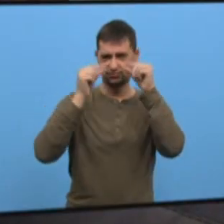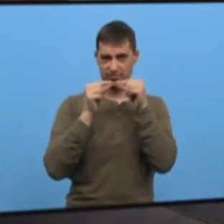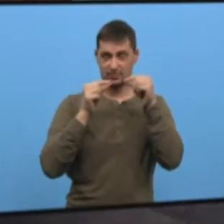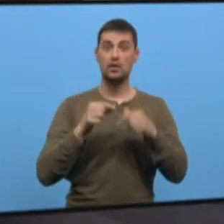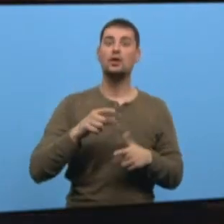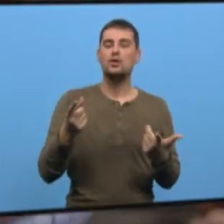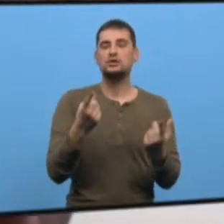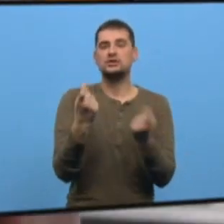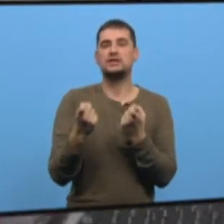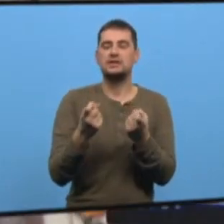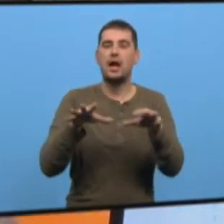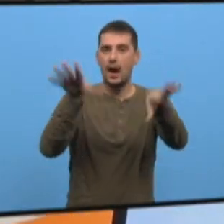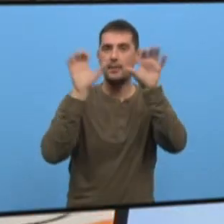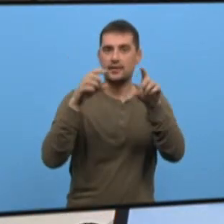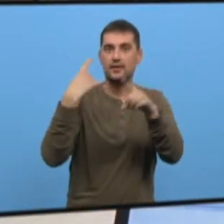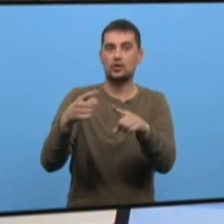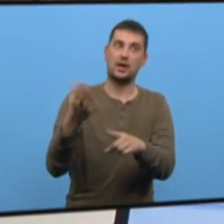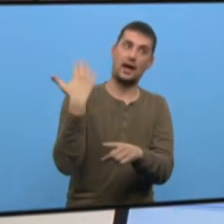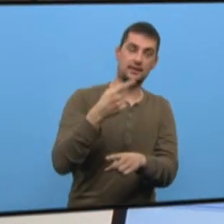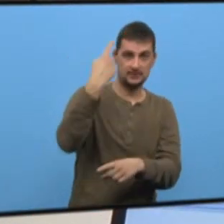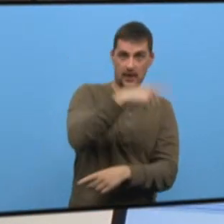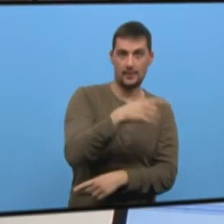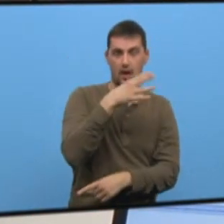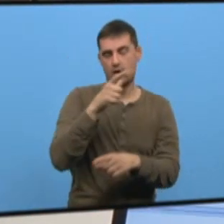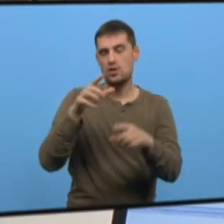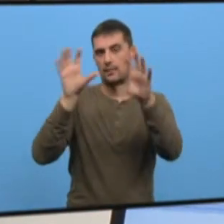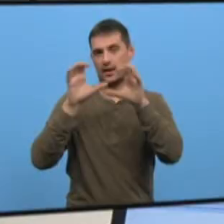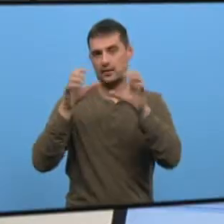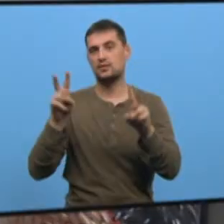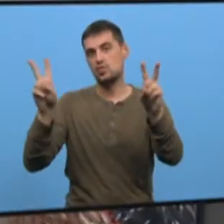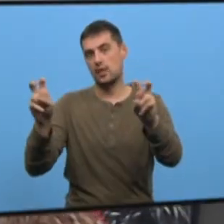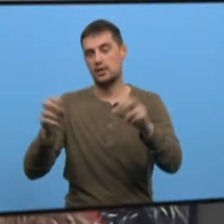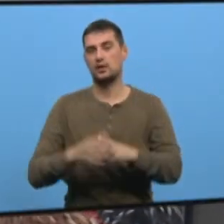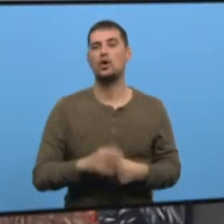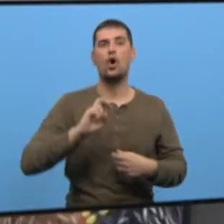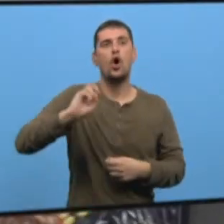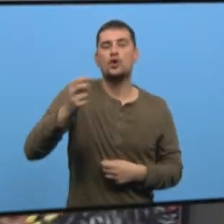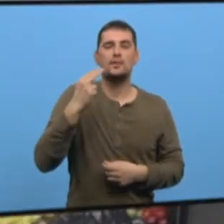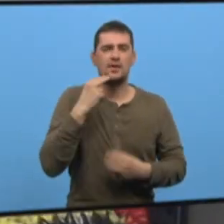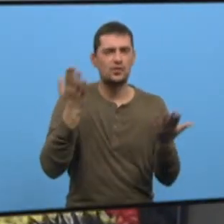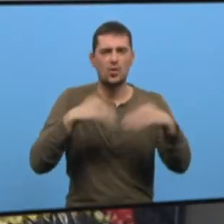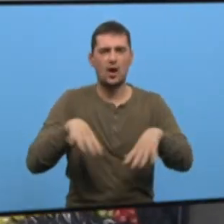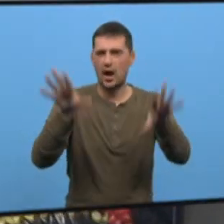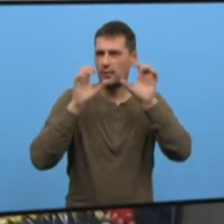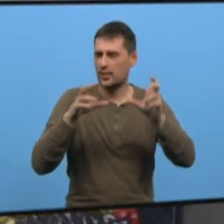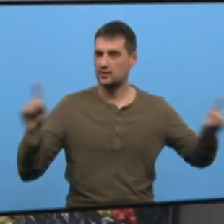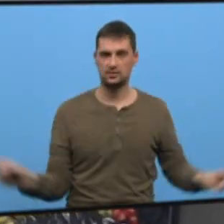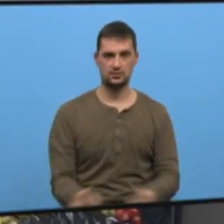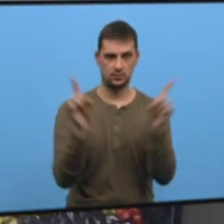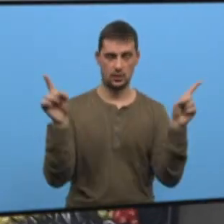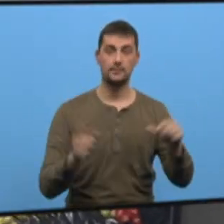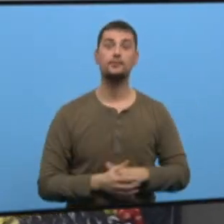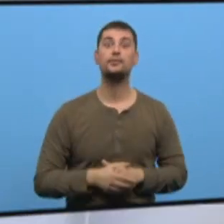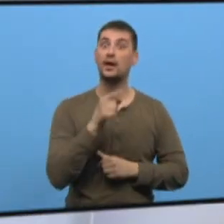aprenderas cosas que sabías afronta de un tipo de medo como podería sero